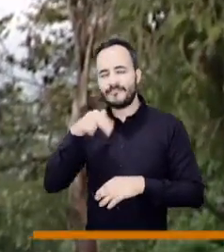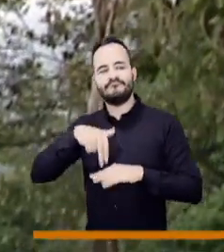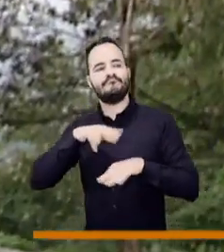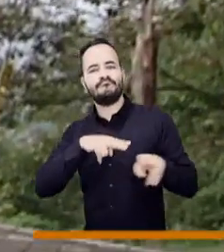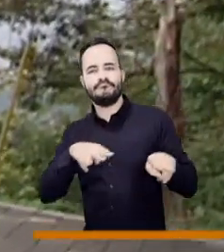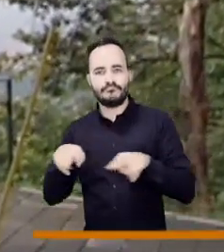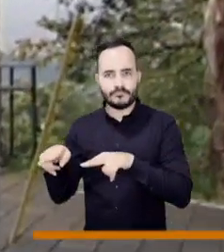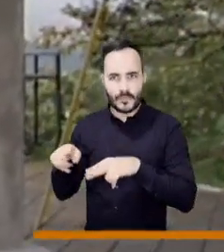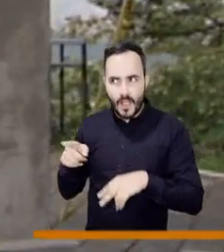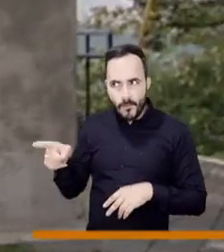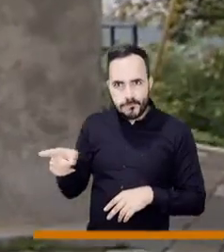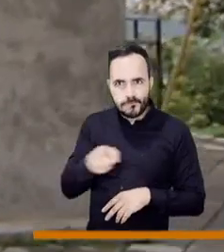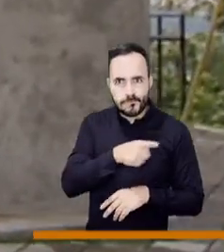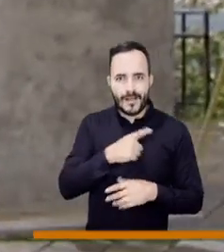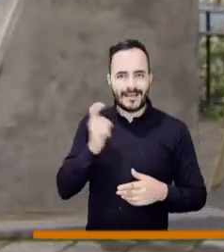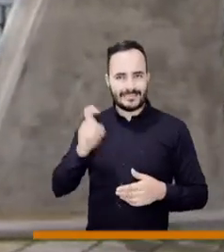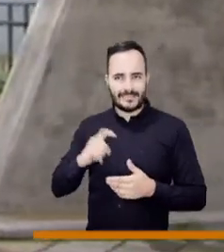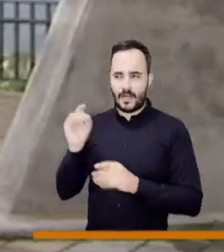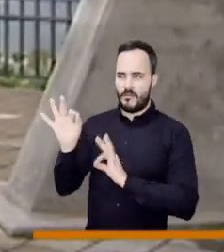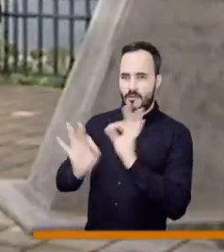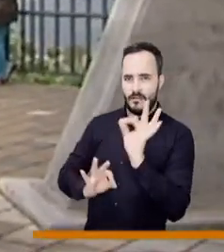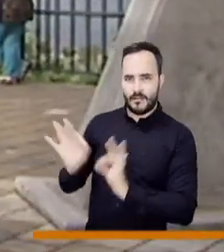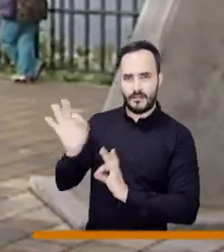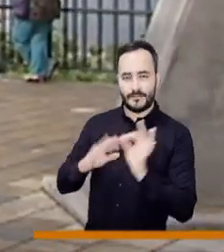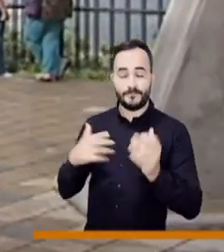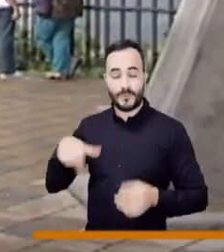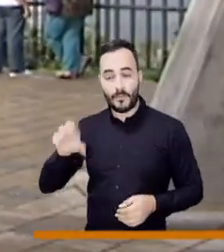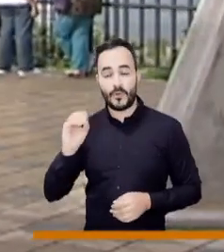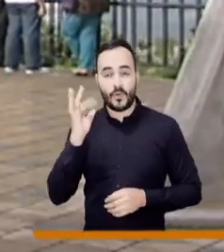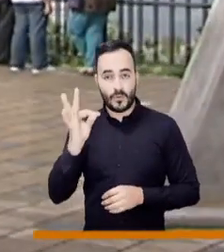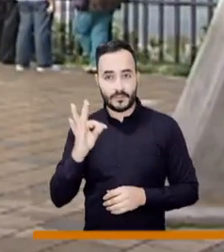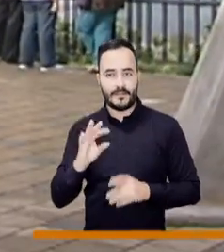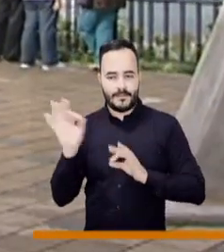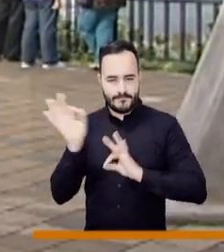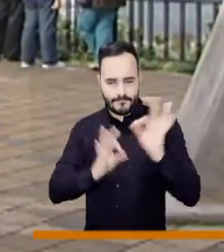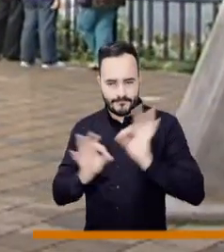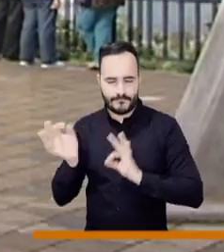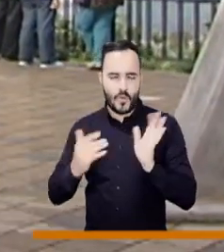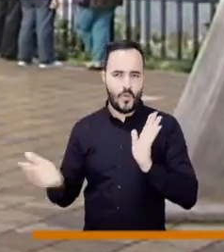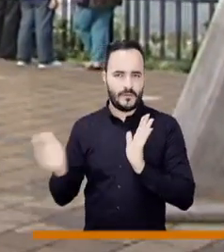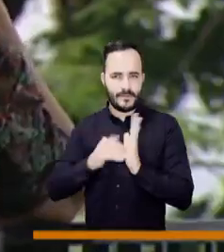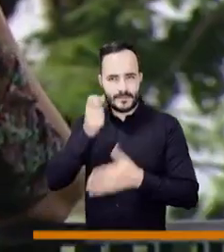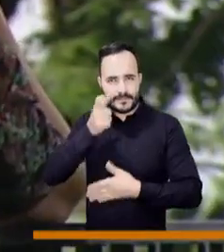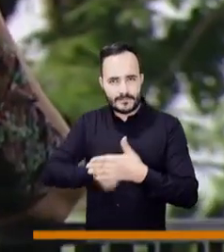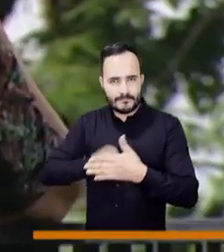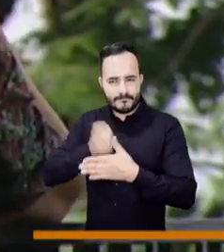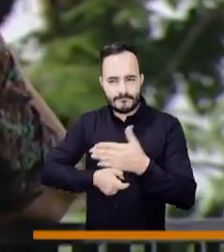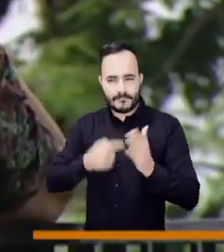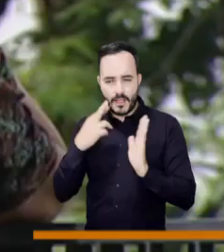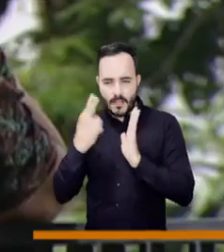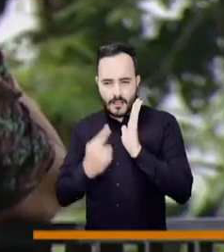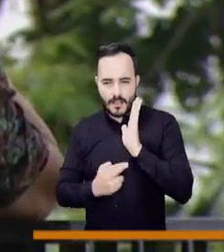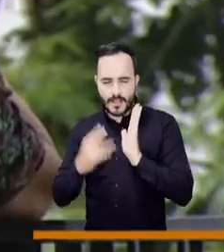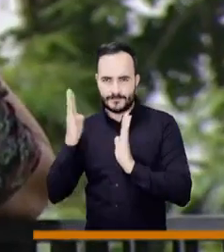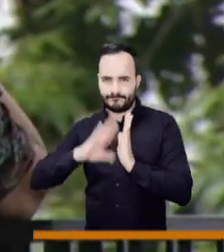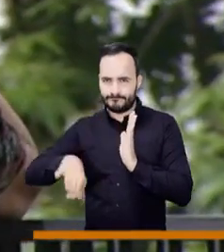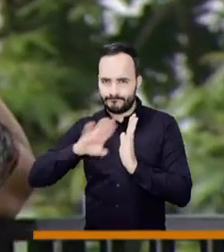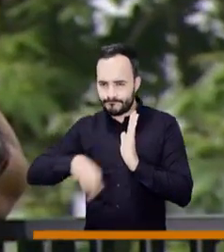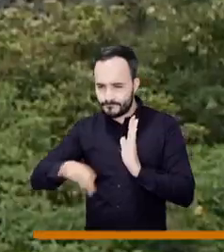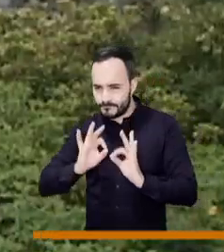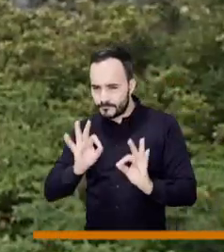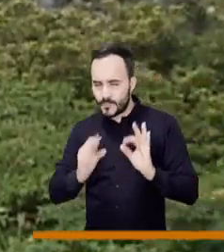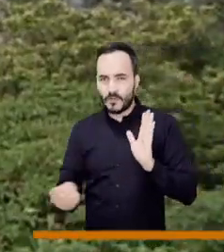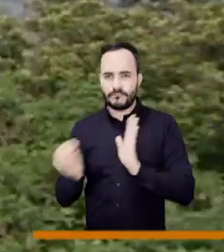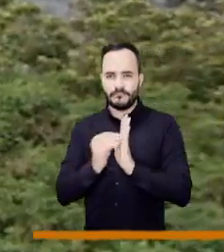buscando para divisar la ciudad, y hay que volverlos atractivos. En el plan de ordenamiento territorial y en su revisión hay que hablar